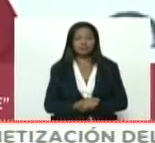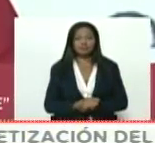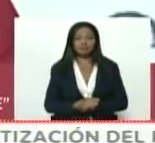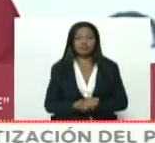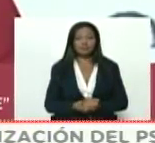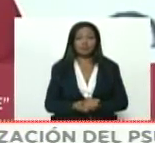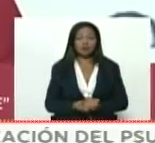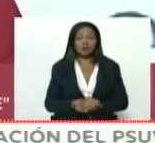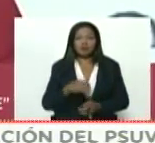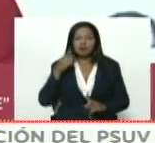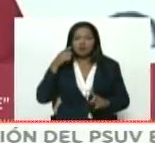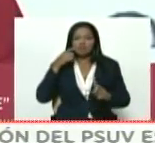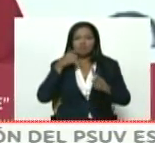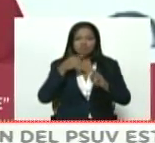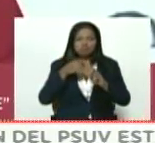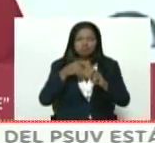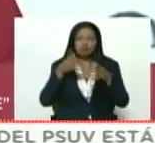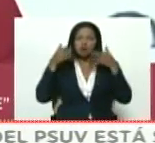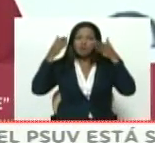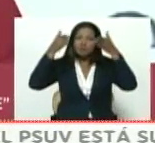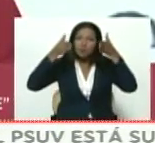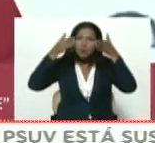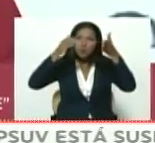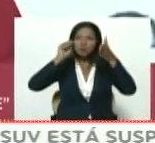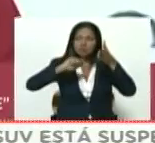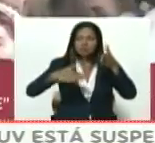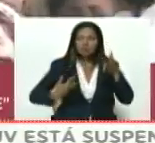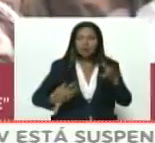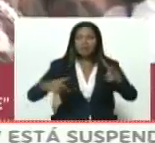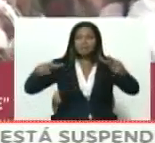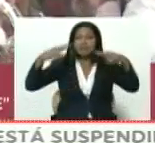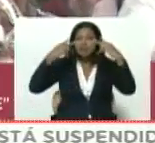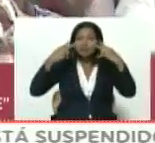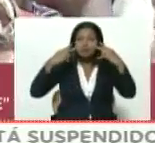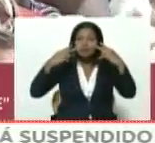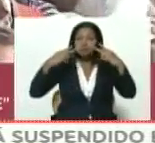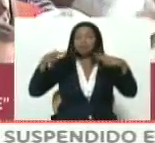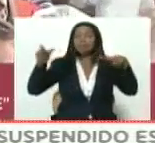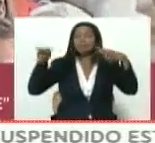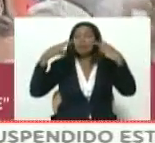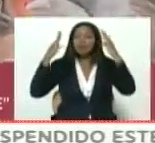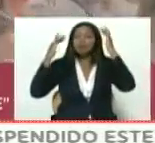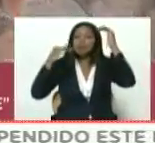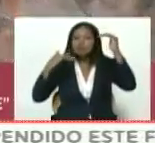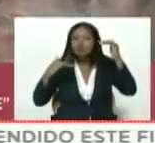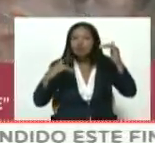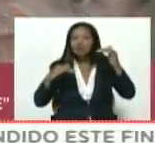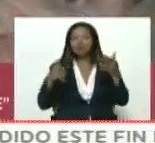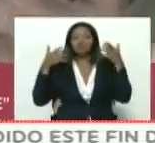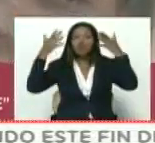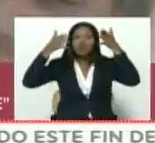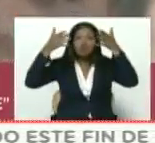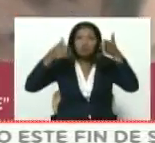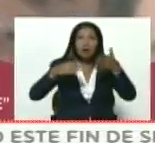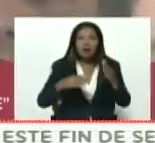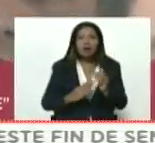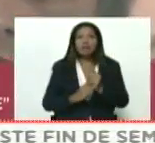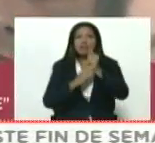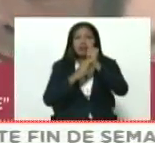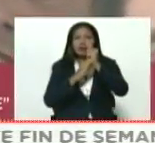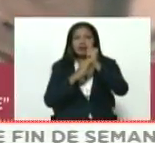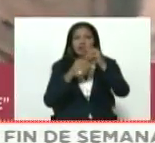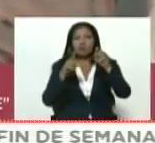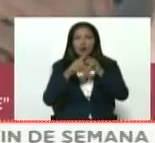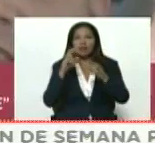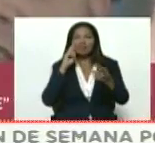conducirlo. Oigan bien lo que estoy diciendo. Tenemos que formar líderes y